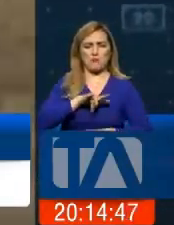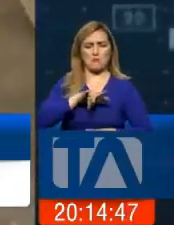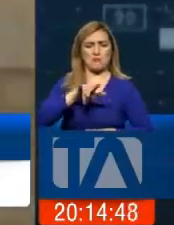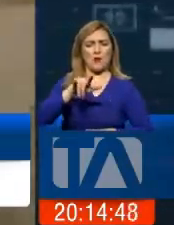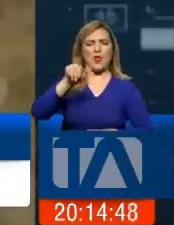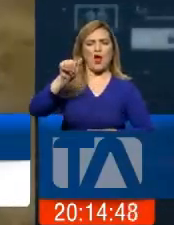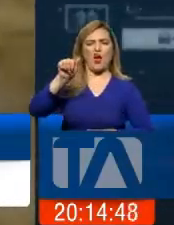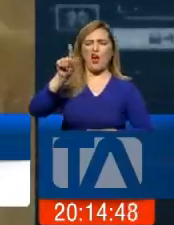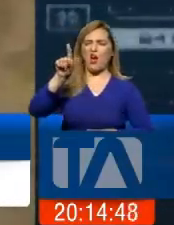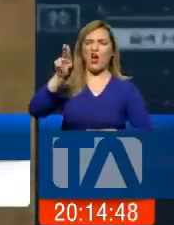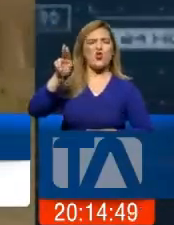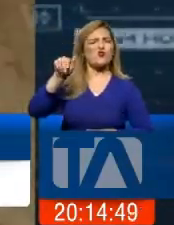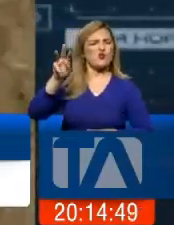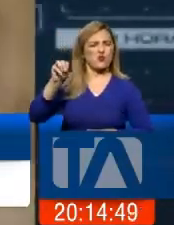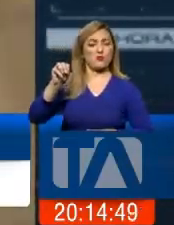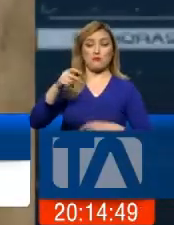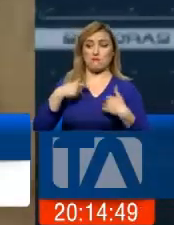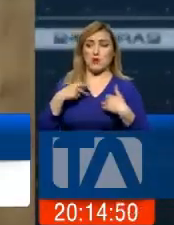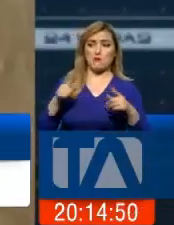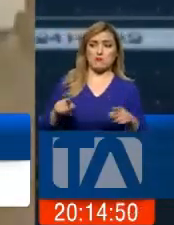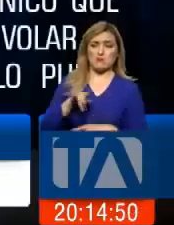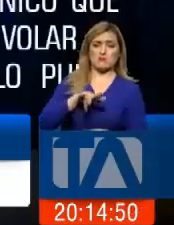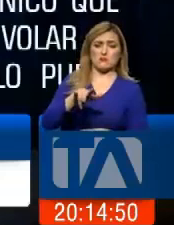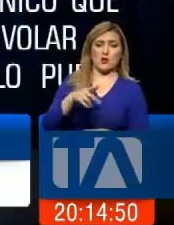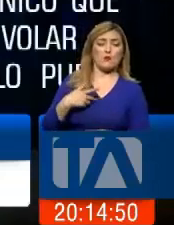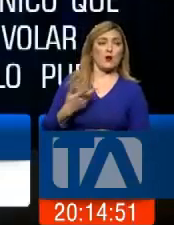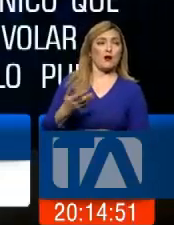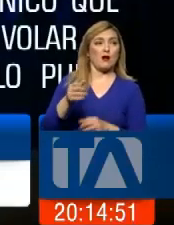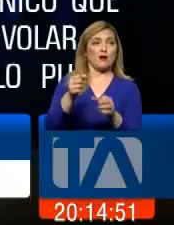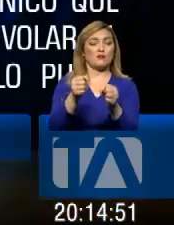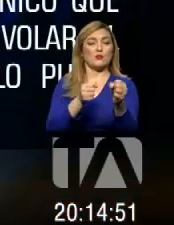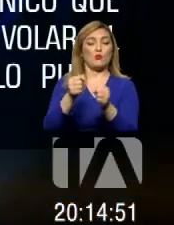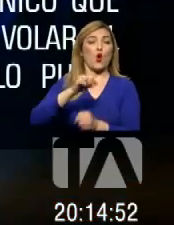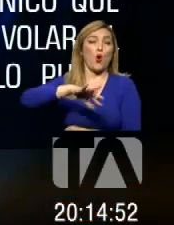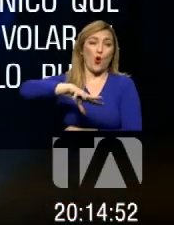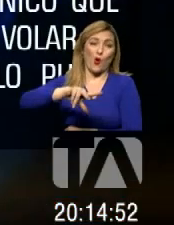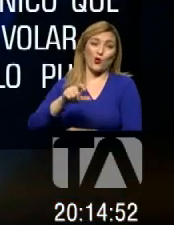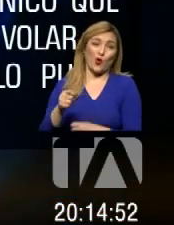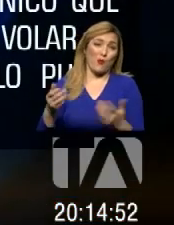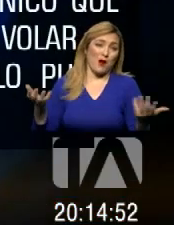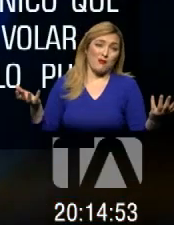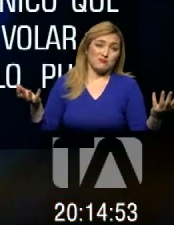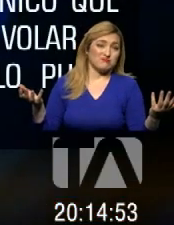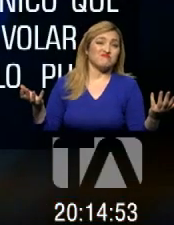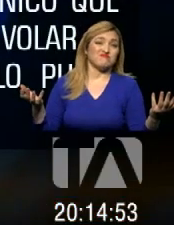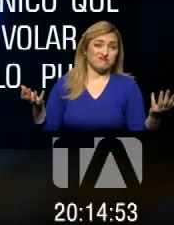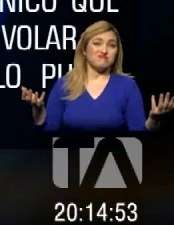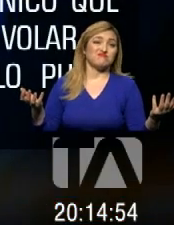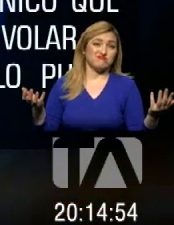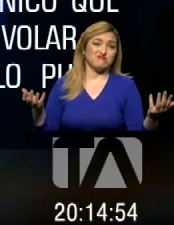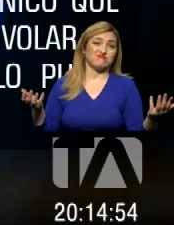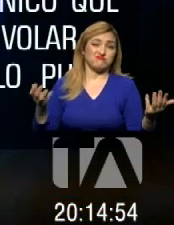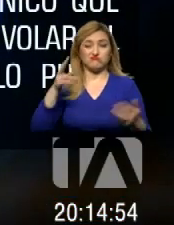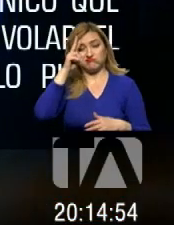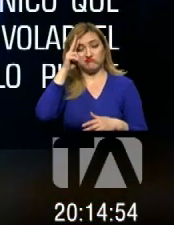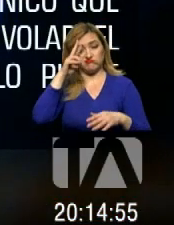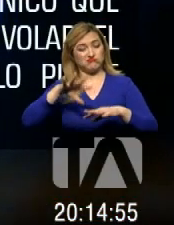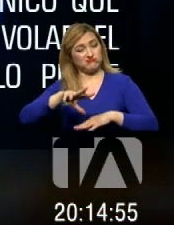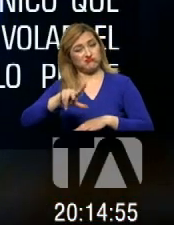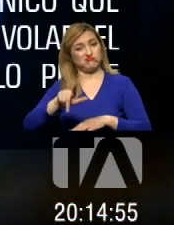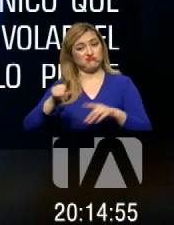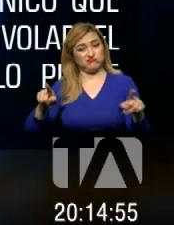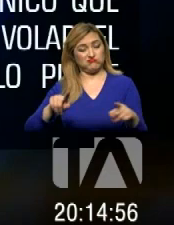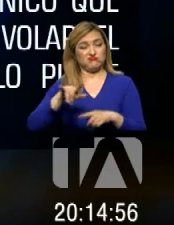su avioneta a otro aviador a cambio de dinero. Ha hecho alguna triquiñuela. Claro, se la ha